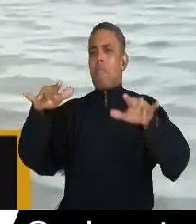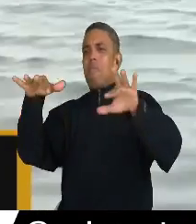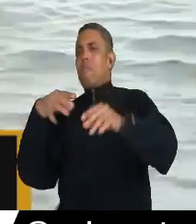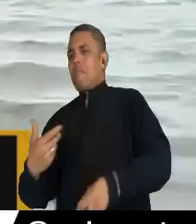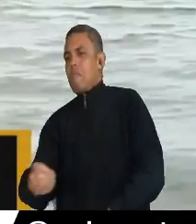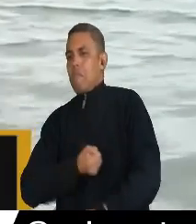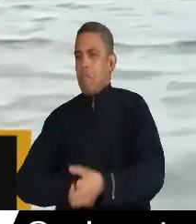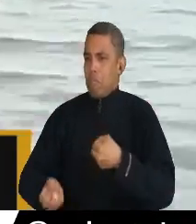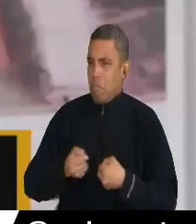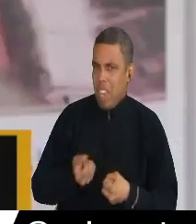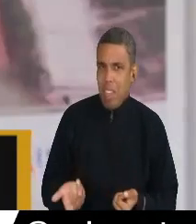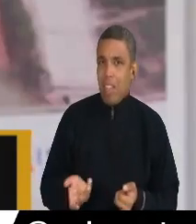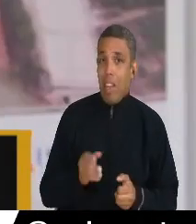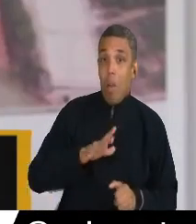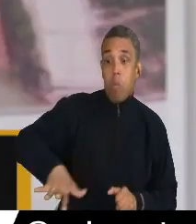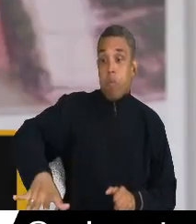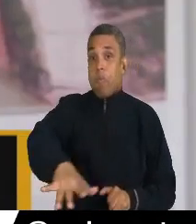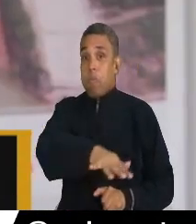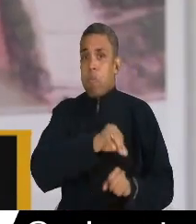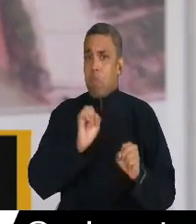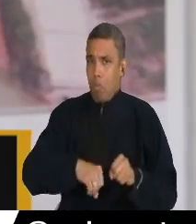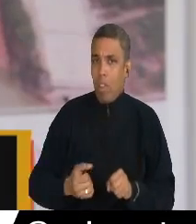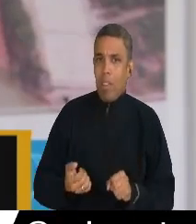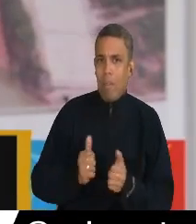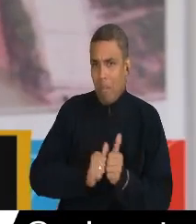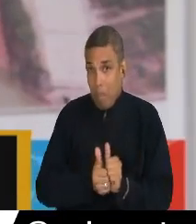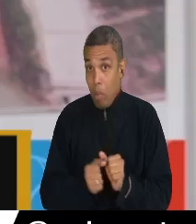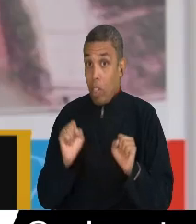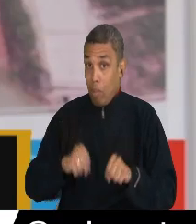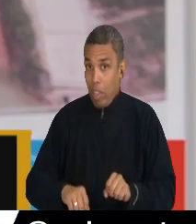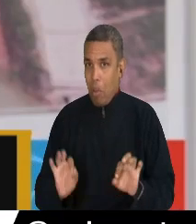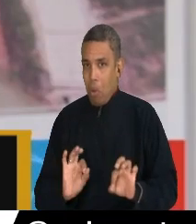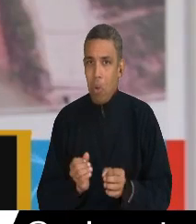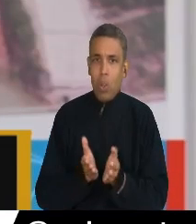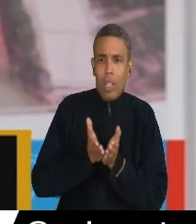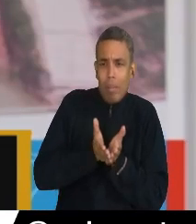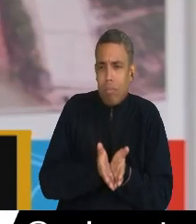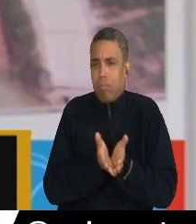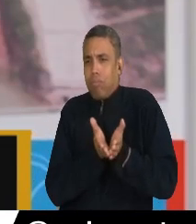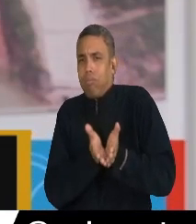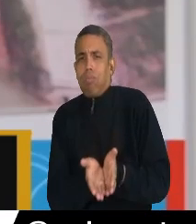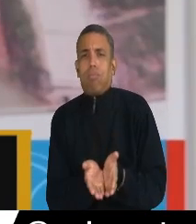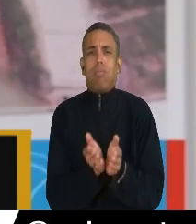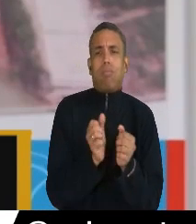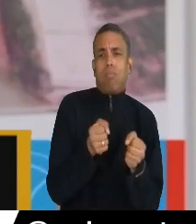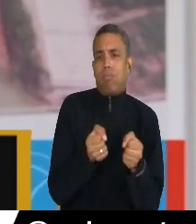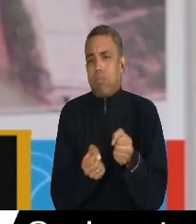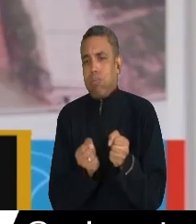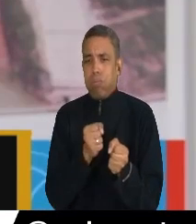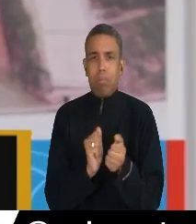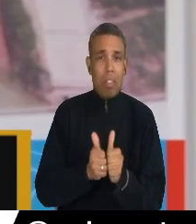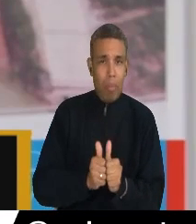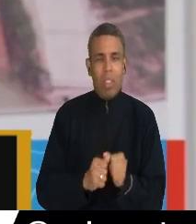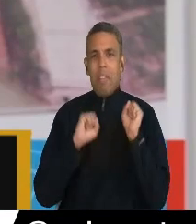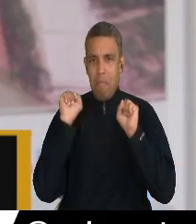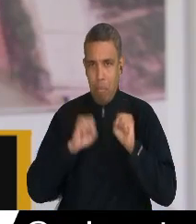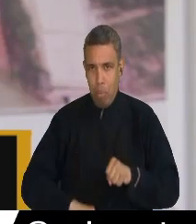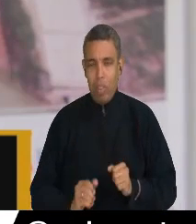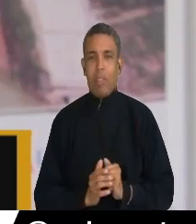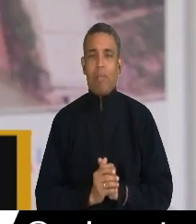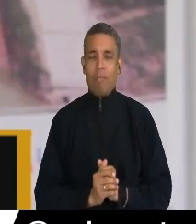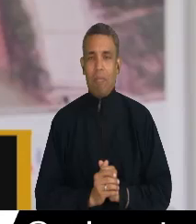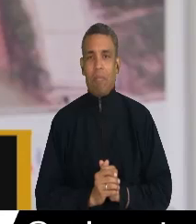náuticas. El paso a seguir es que la gobernación defina la forma de cómo implementar esta directriz. El objetivo es posiblemente